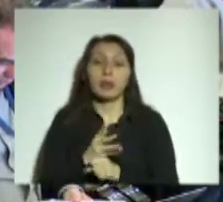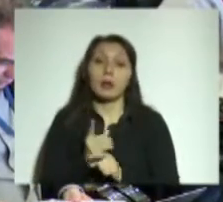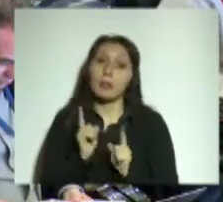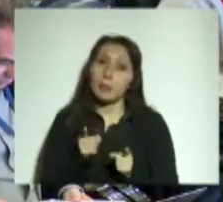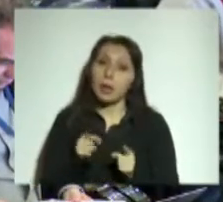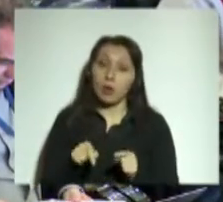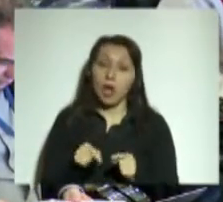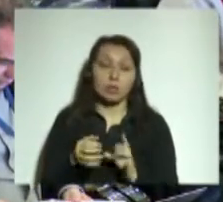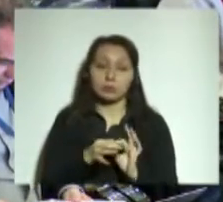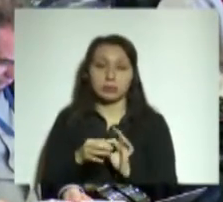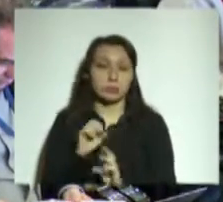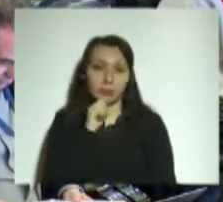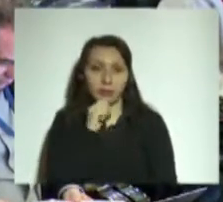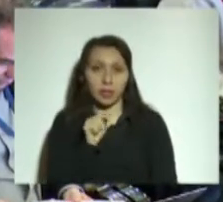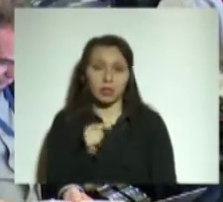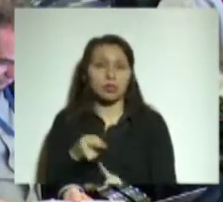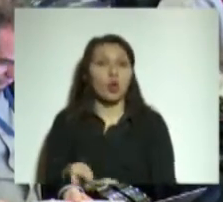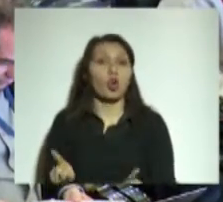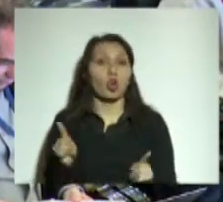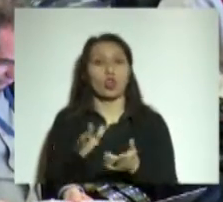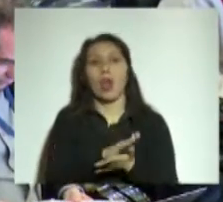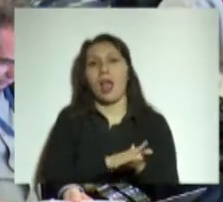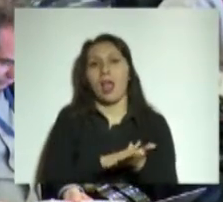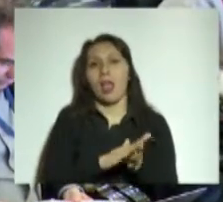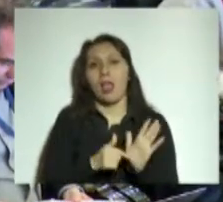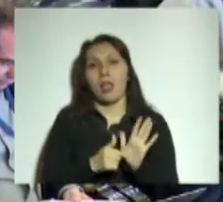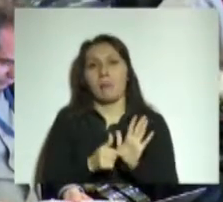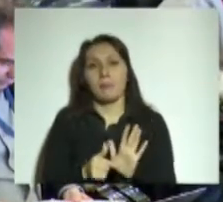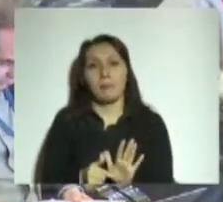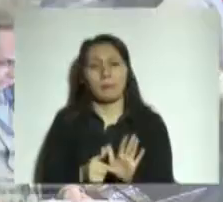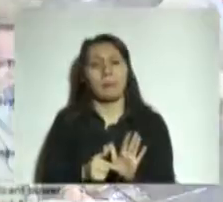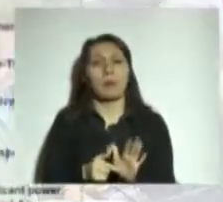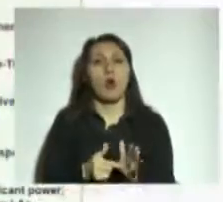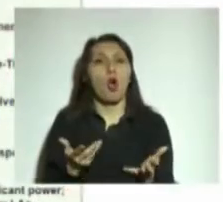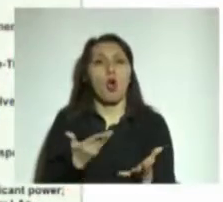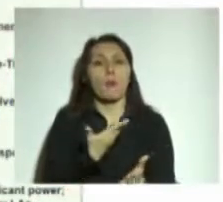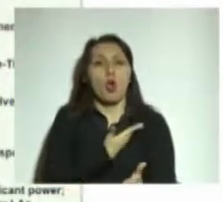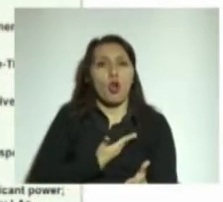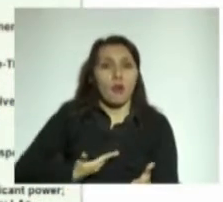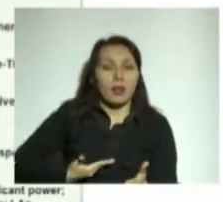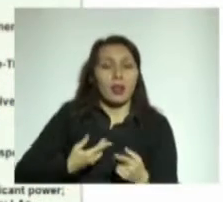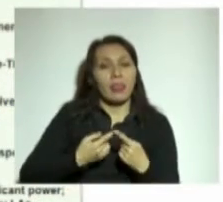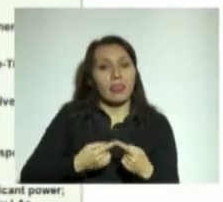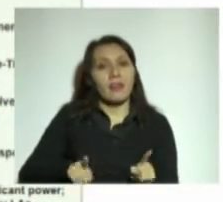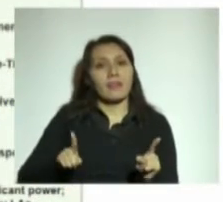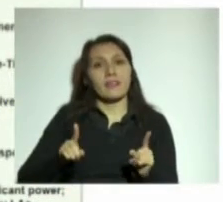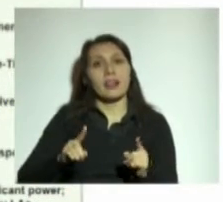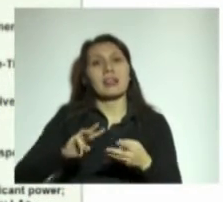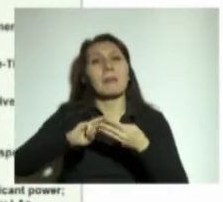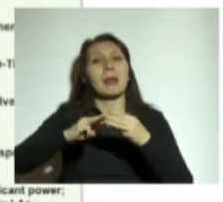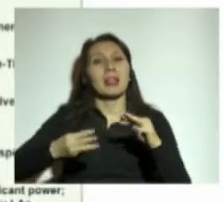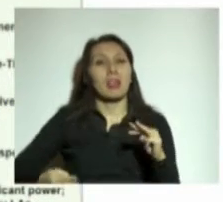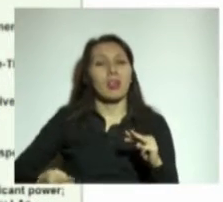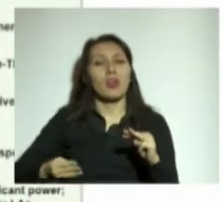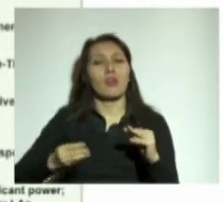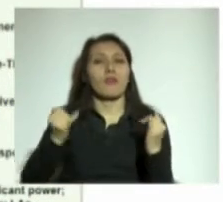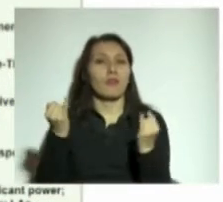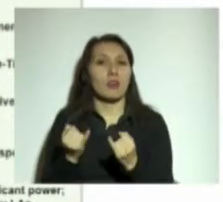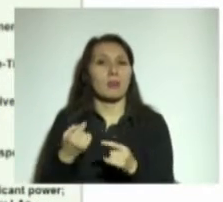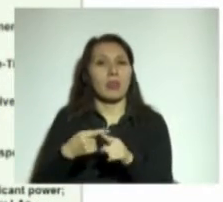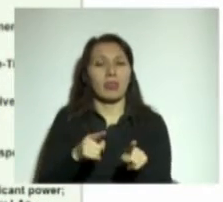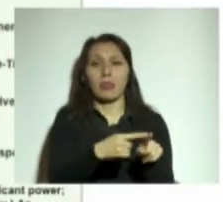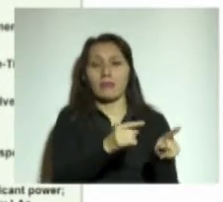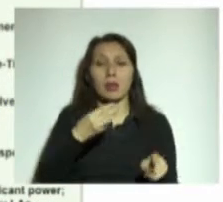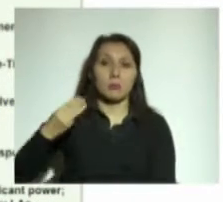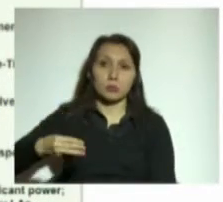pero en eso consiste. Esto es otro ejemplo de fórmulas de gobernanza, de diferentes metodologías, diferentes municipios